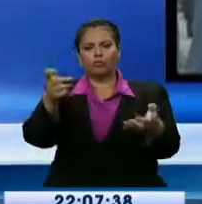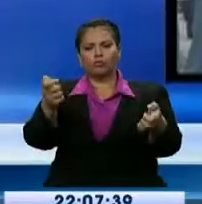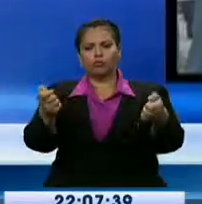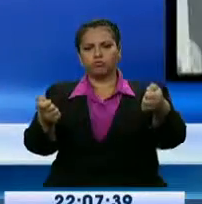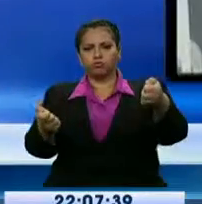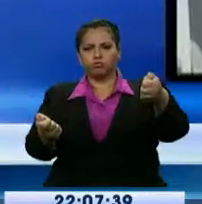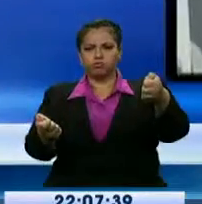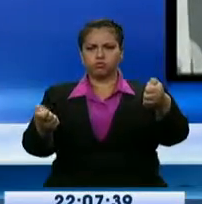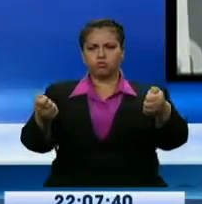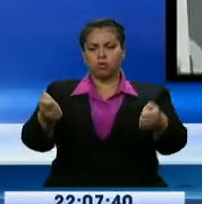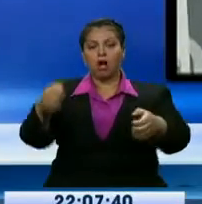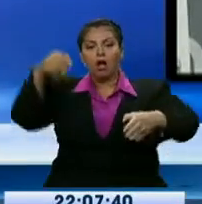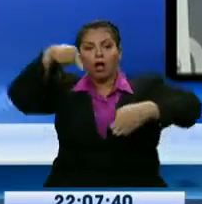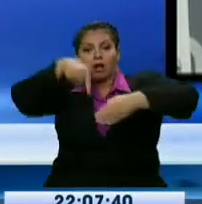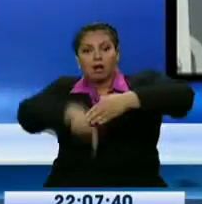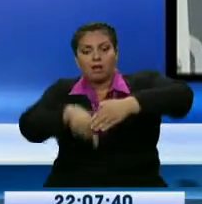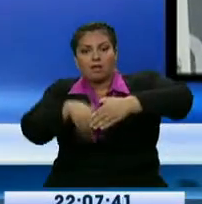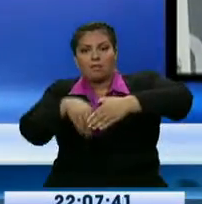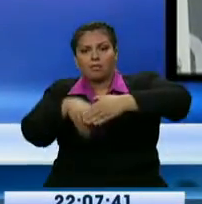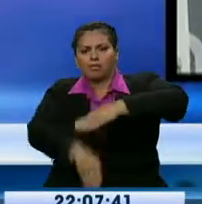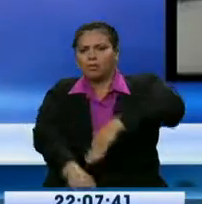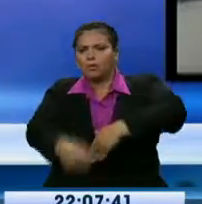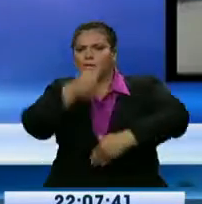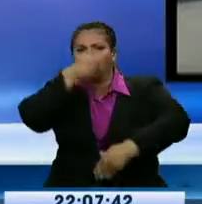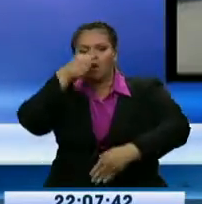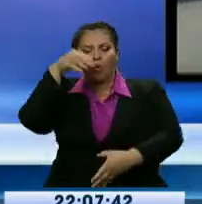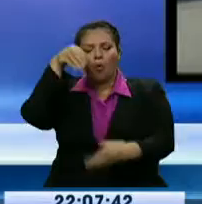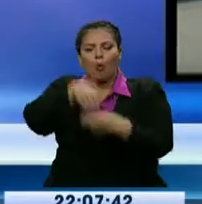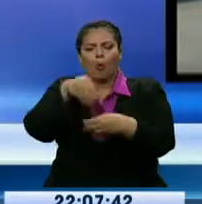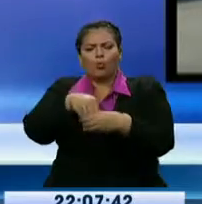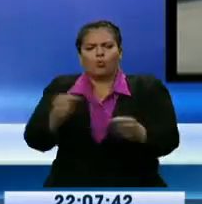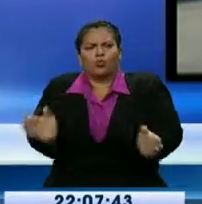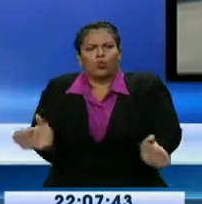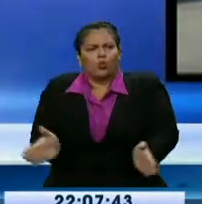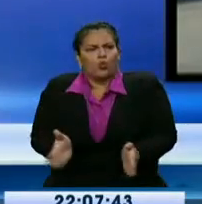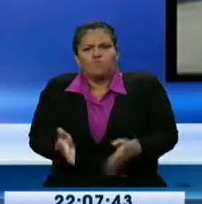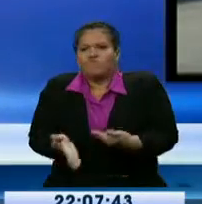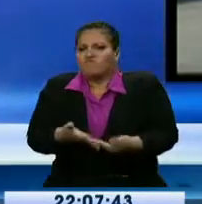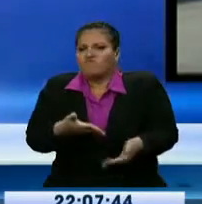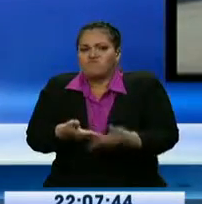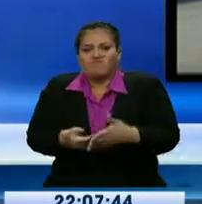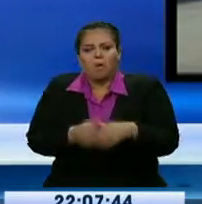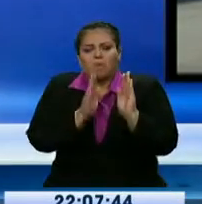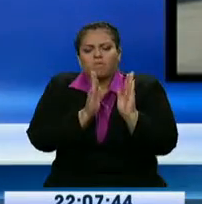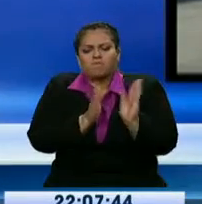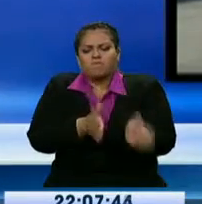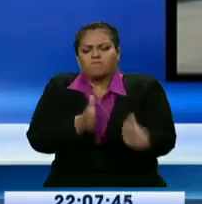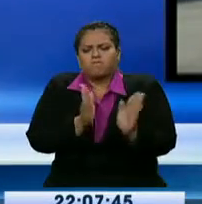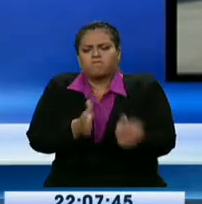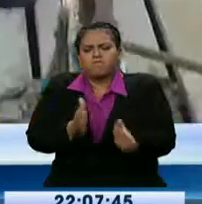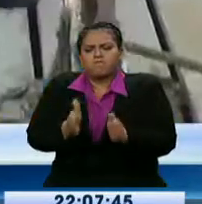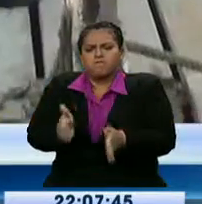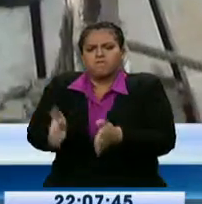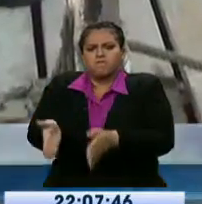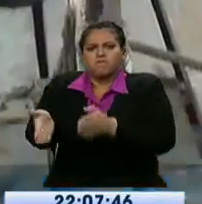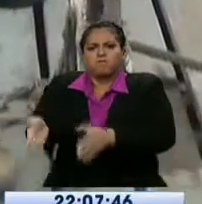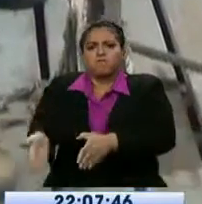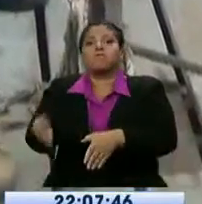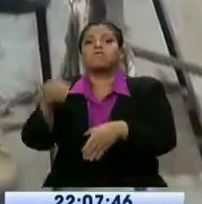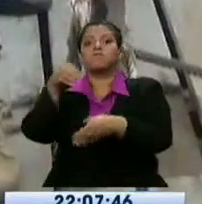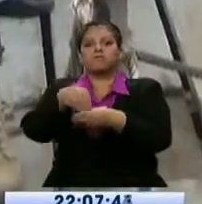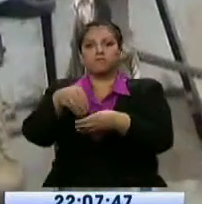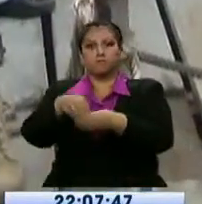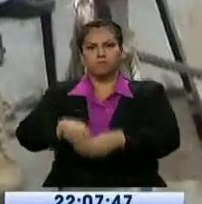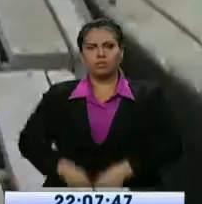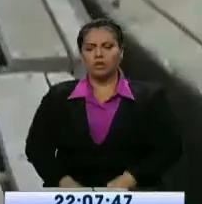bien estibados. El espacio era muy pequeño, pero estaban bien estibados. En el sumergible, que